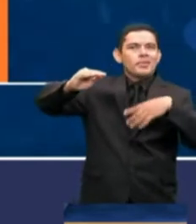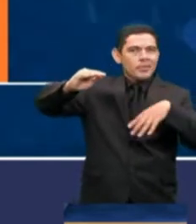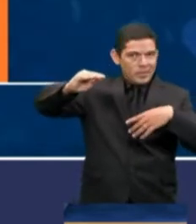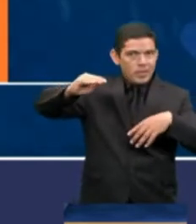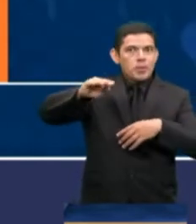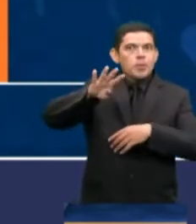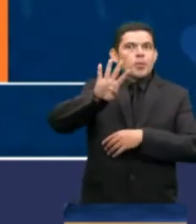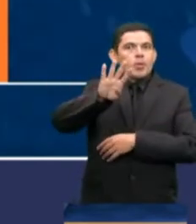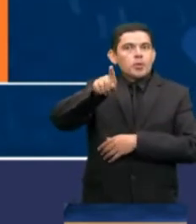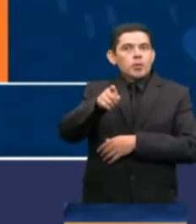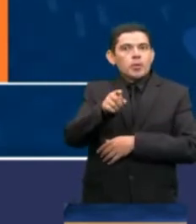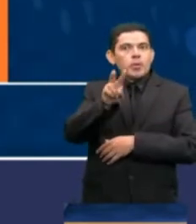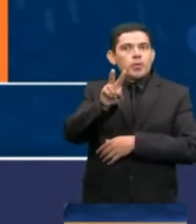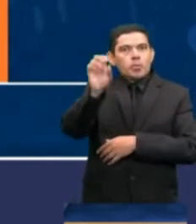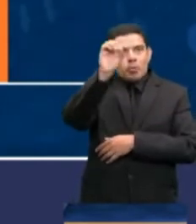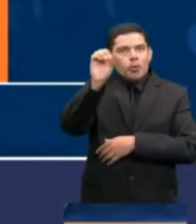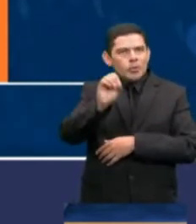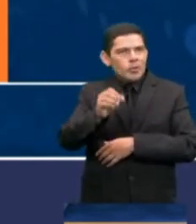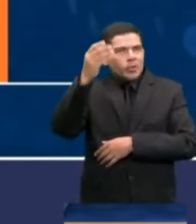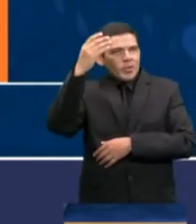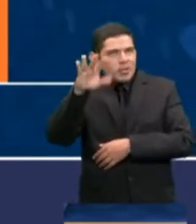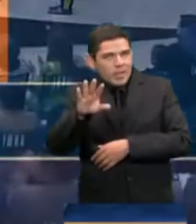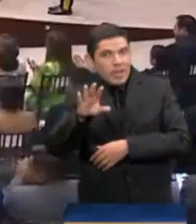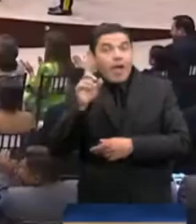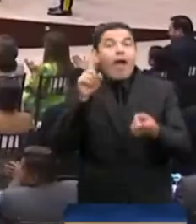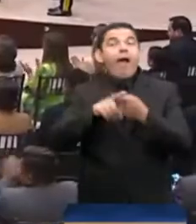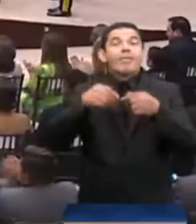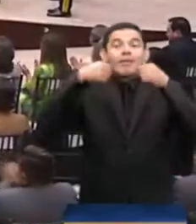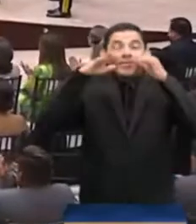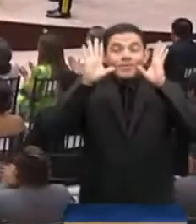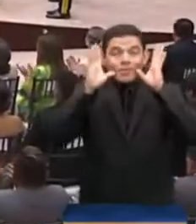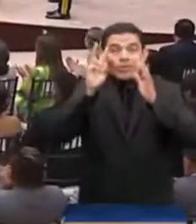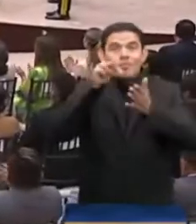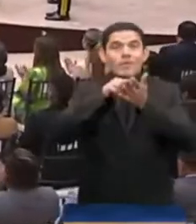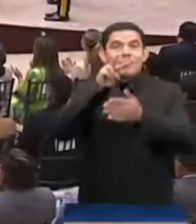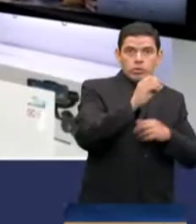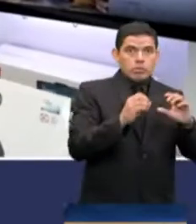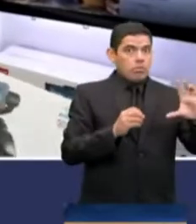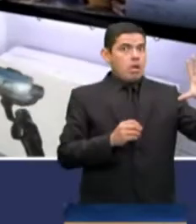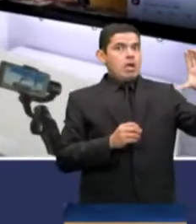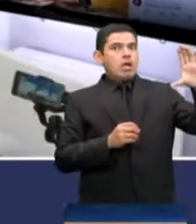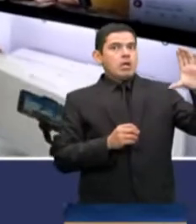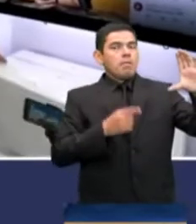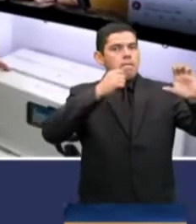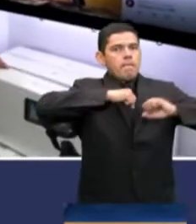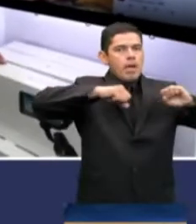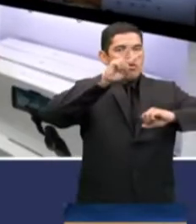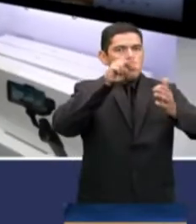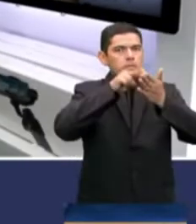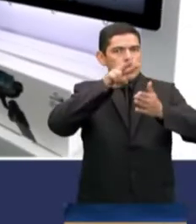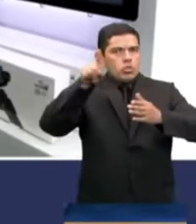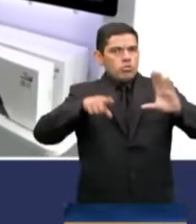del 4,2% a diciembre del 2021. En mayo del